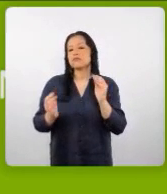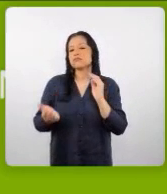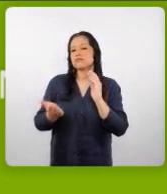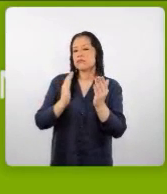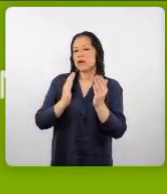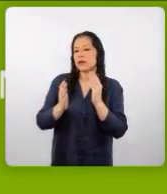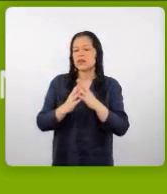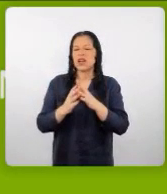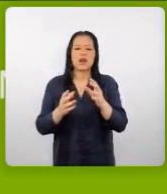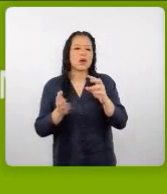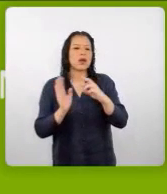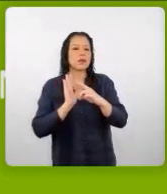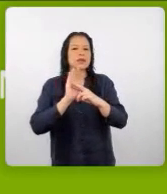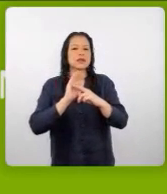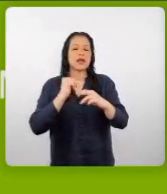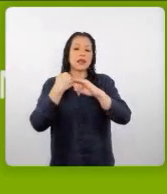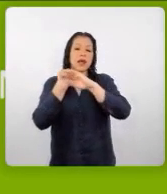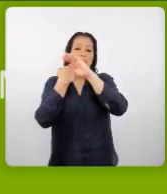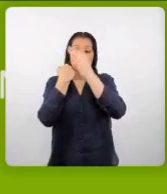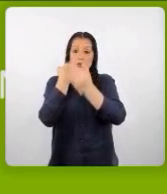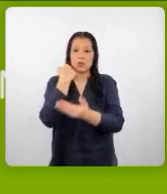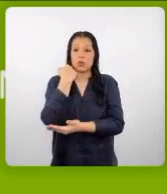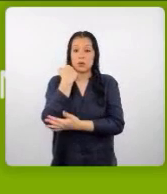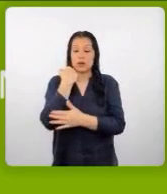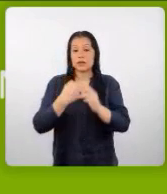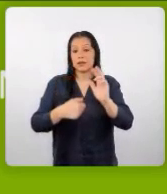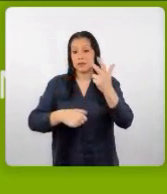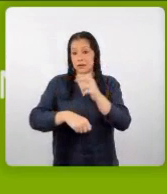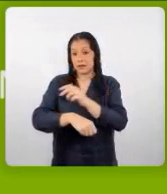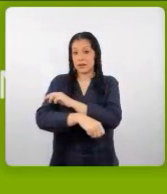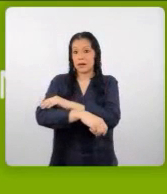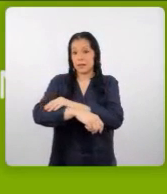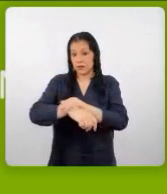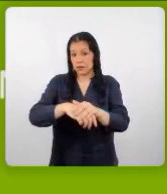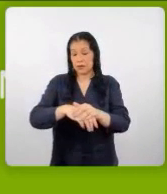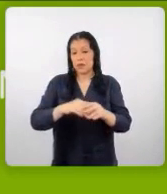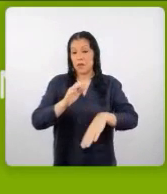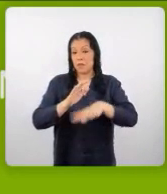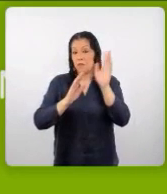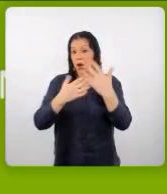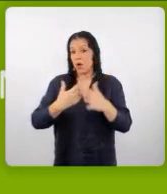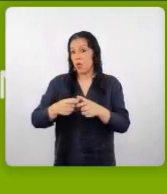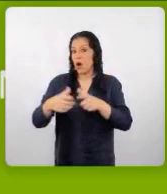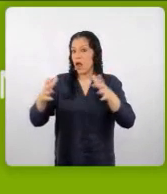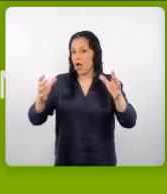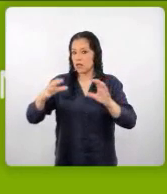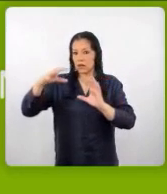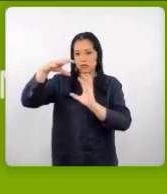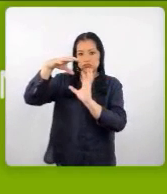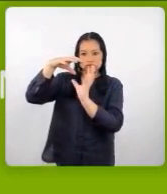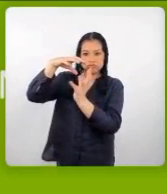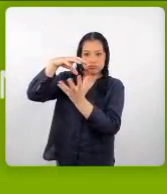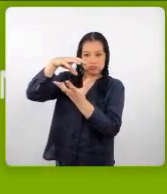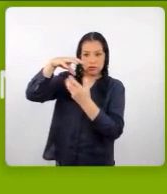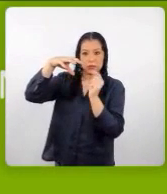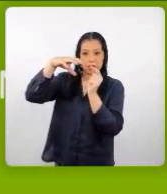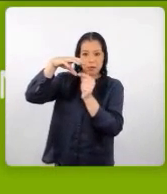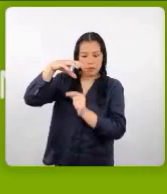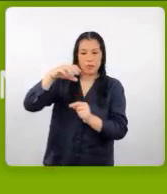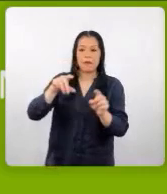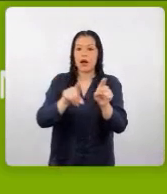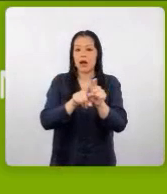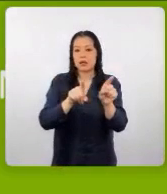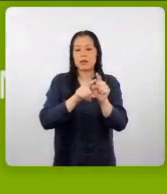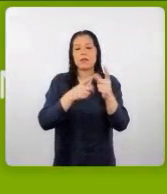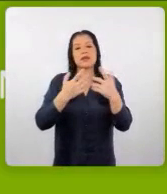representa Dubái. Dubái, hago un paréntesis, es la tercera plataforma reexportadora más grande del mundo. Y a través de Dubái es que también se hace una